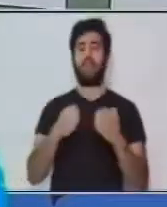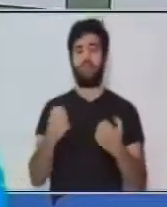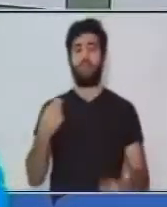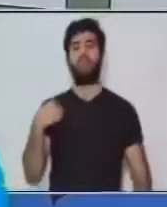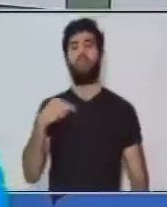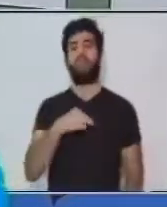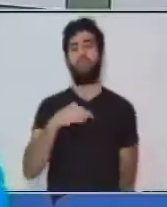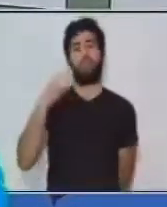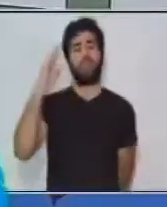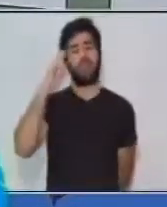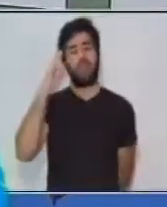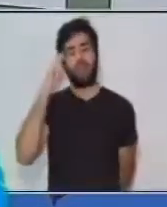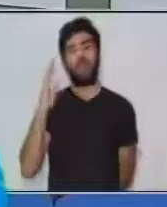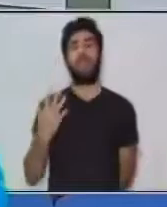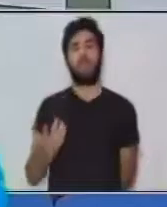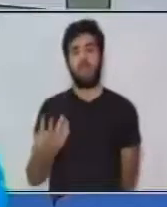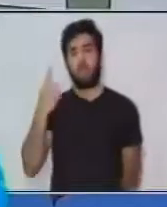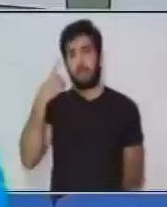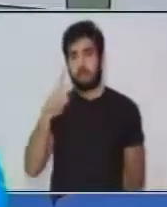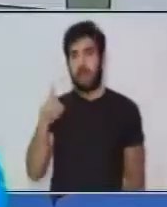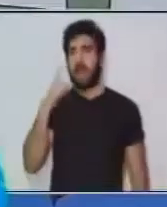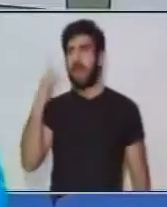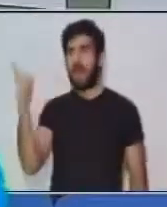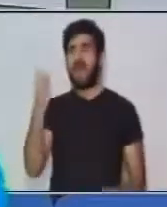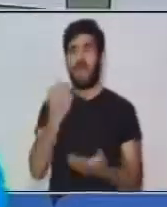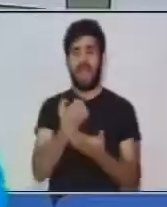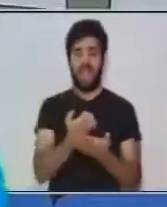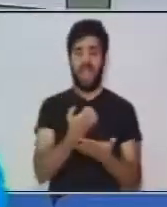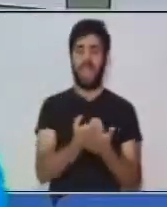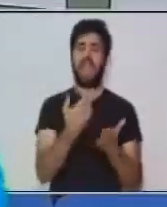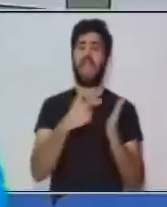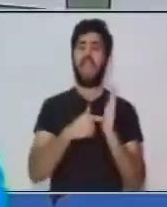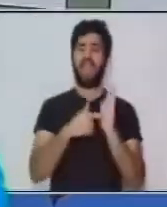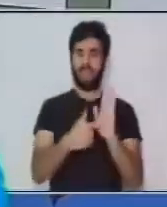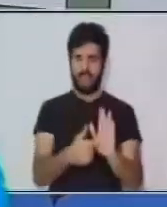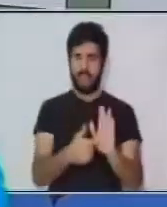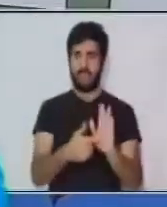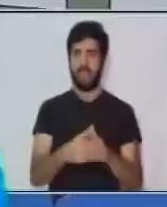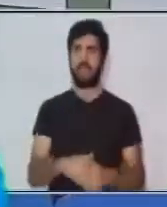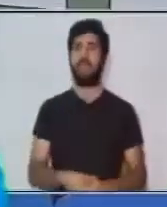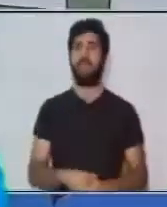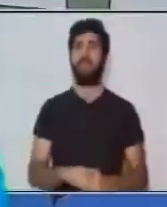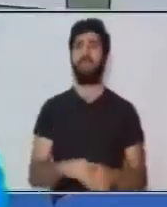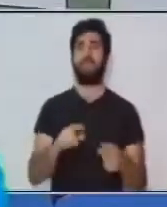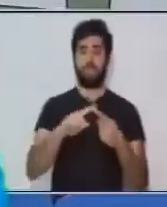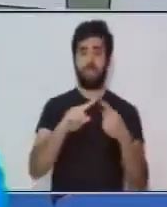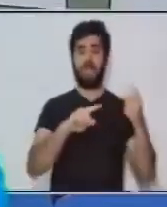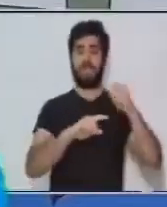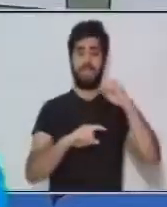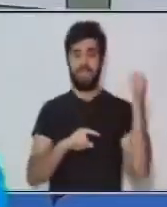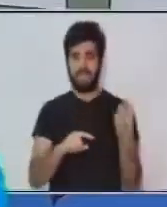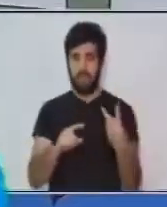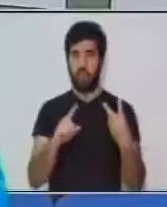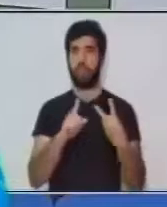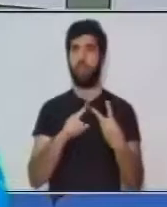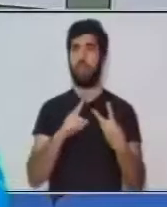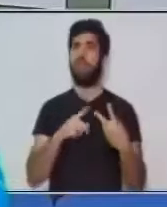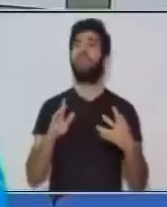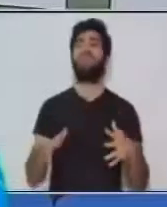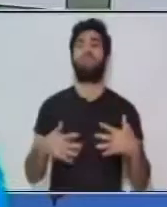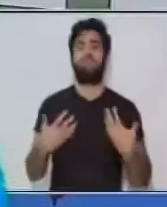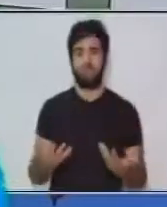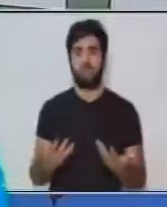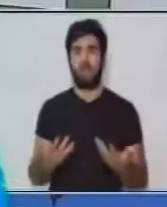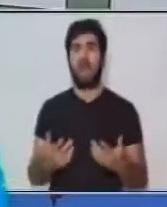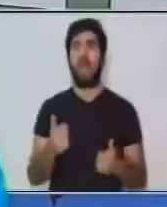a ser para evidencias. Lo contrario a las fuentes secundarias, que en estas fuentes secundarias son las que